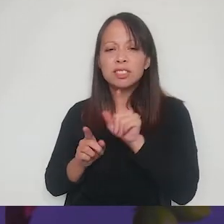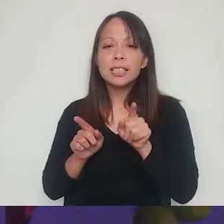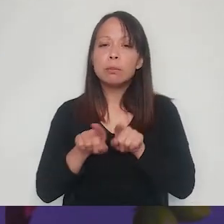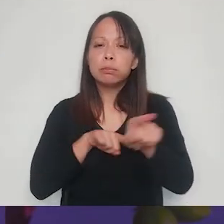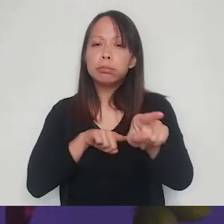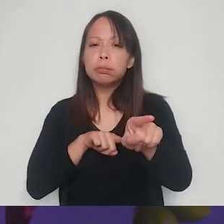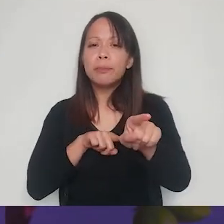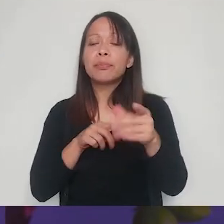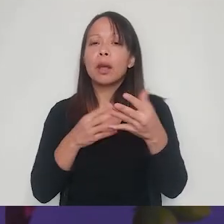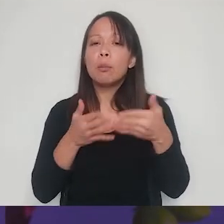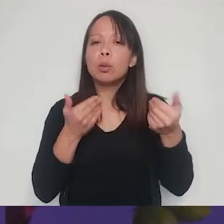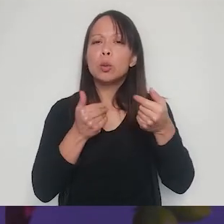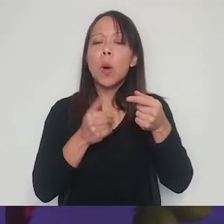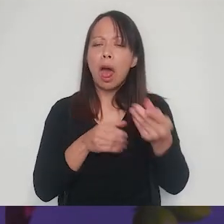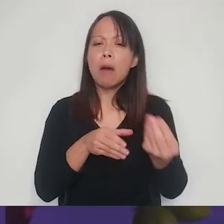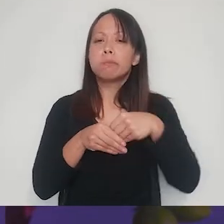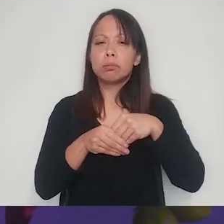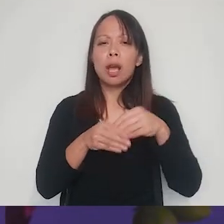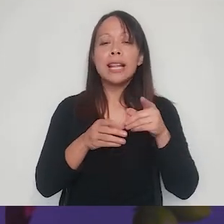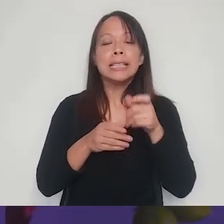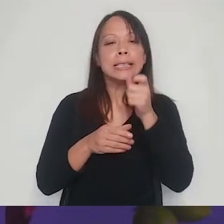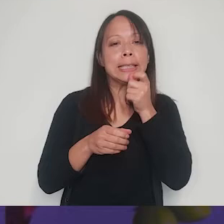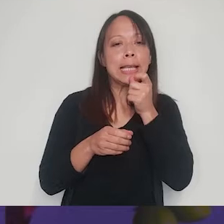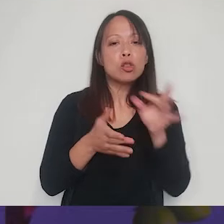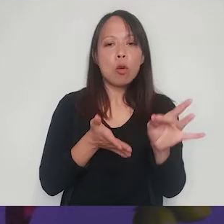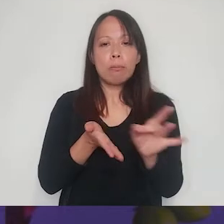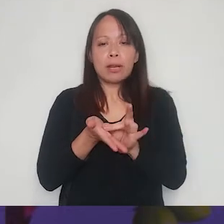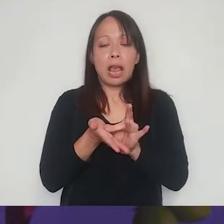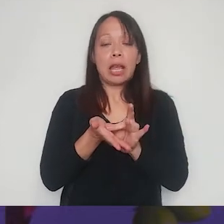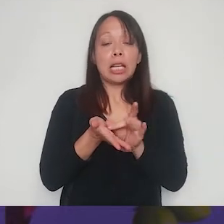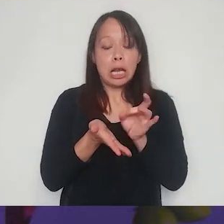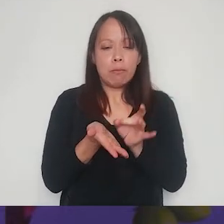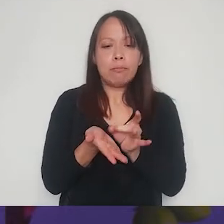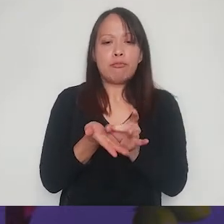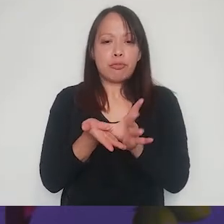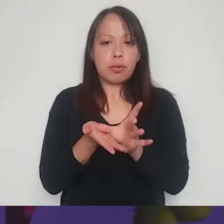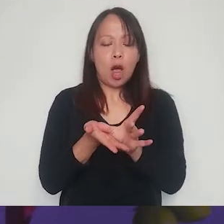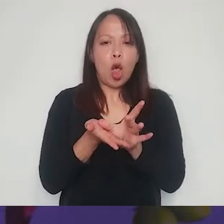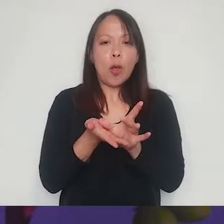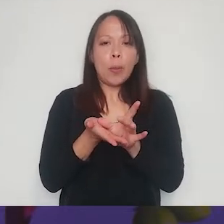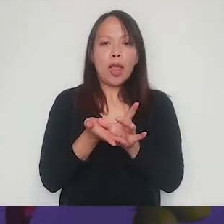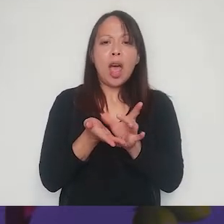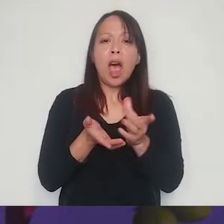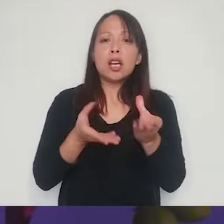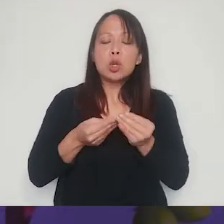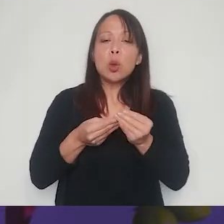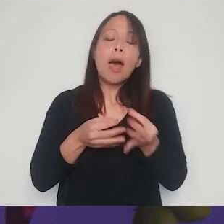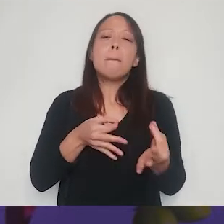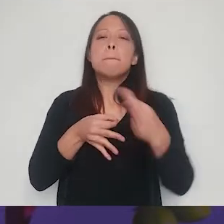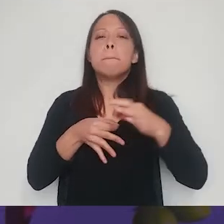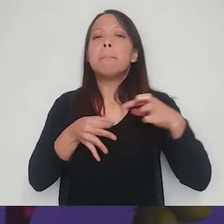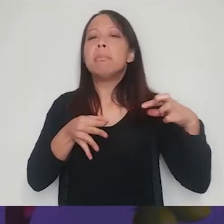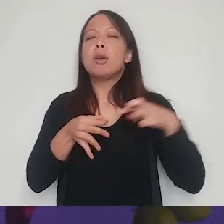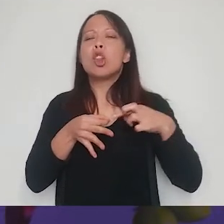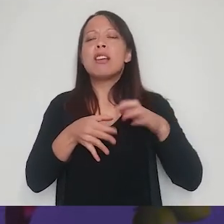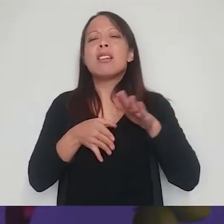de clase 2. Si la transcripción es lenta, se pega al inhibidor y eso hace excluir al exón y produce la proteína